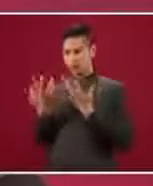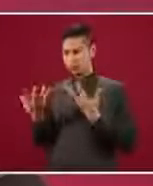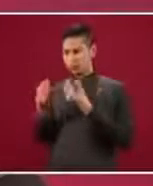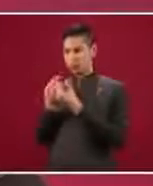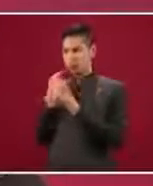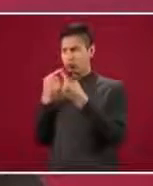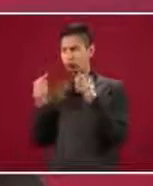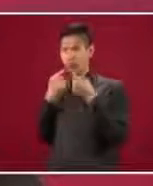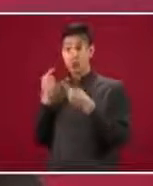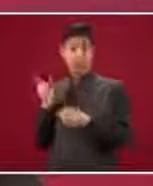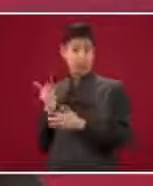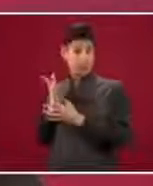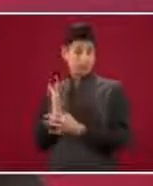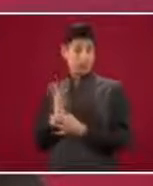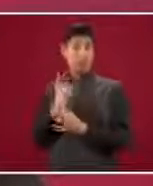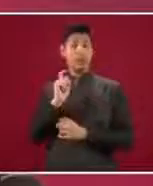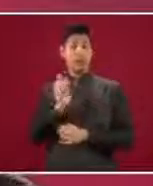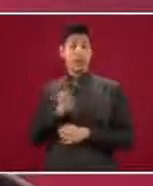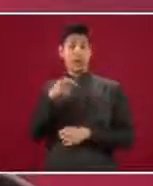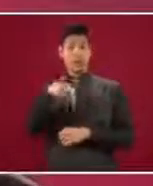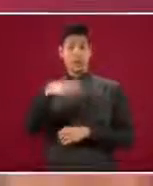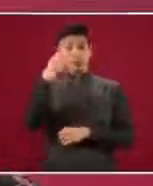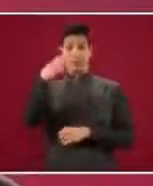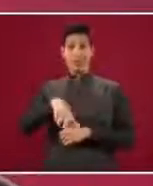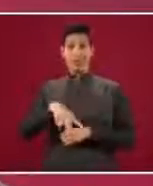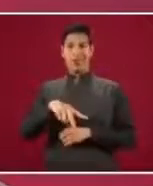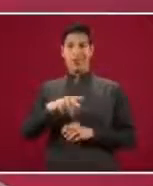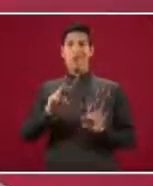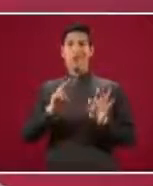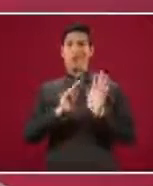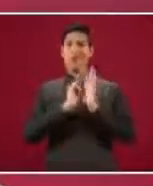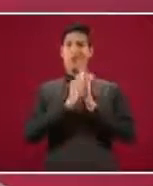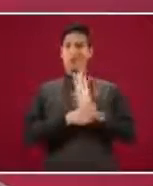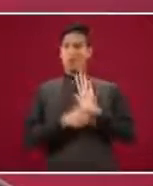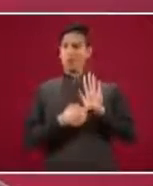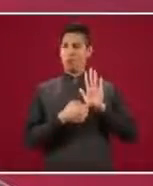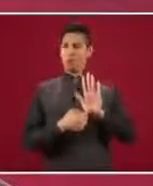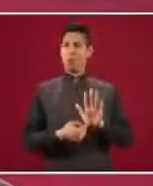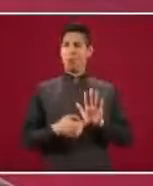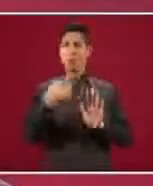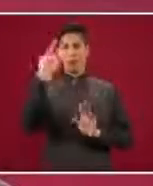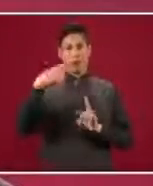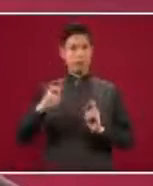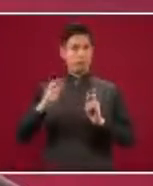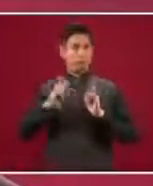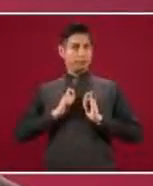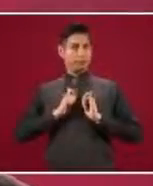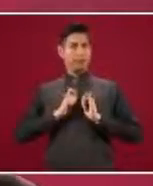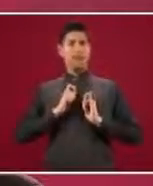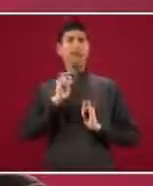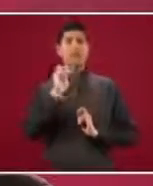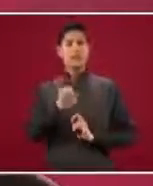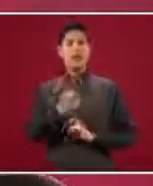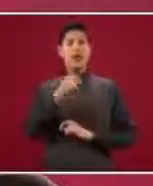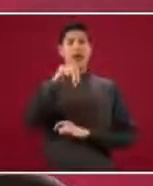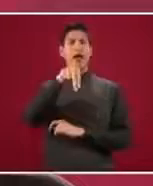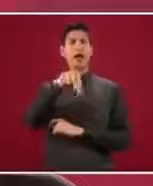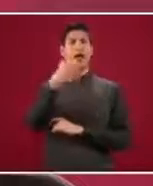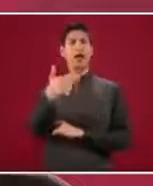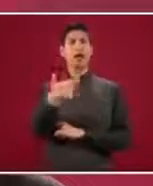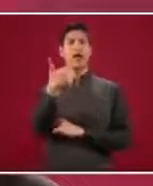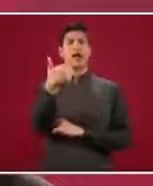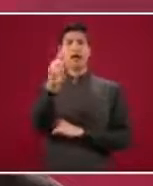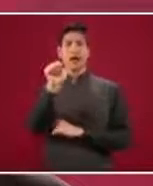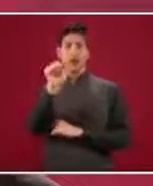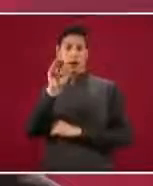México es un modelo de adopción de esta práctica. Este modelo se llama MHGAP, por sus